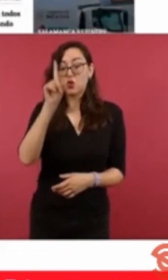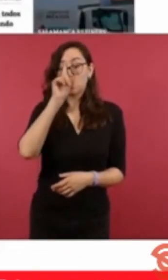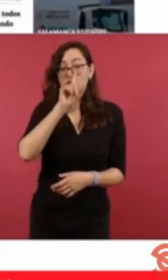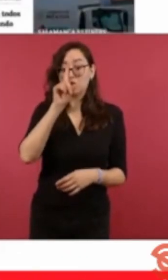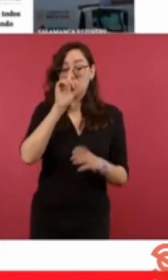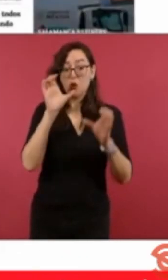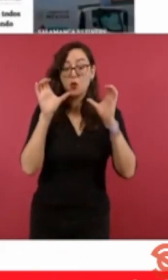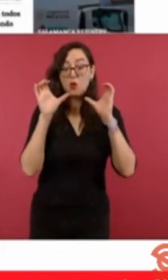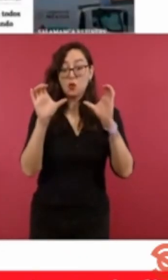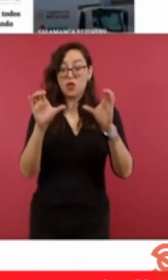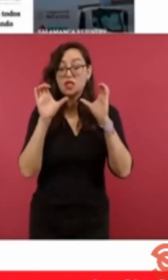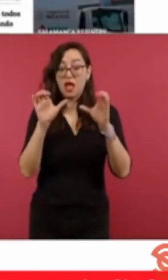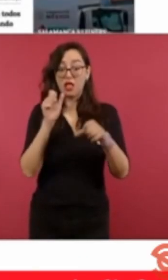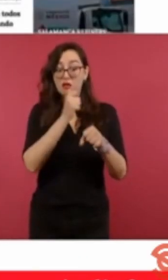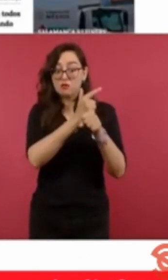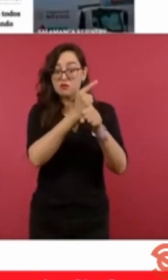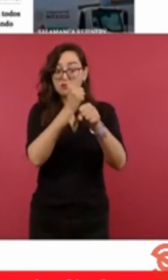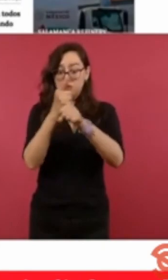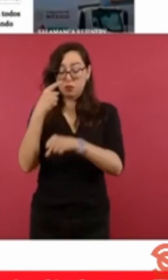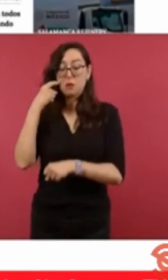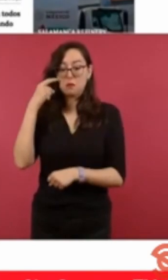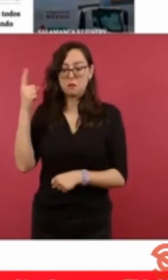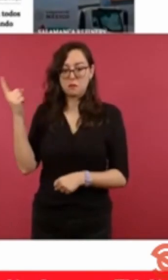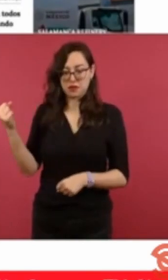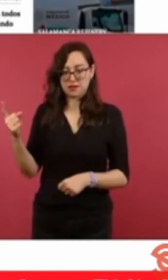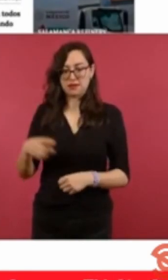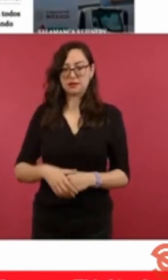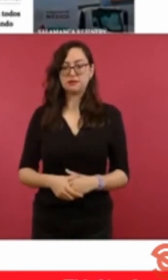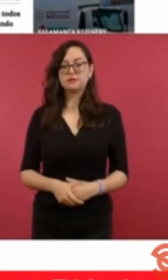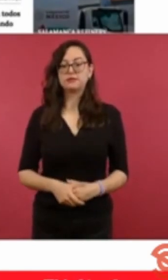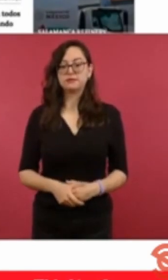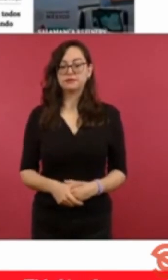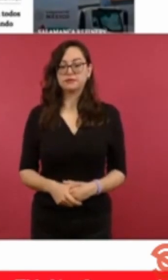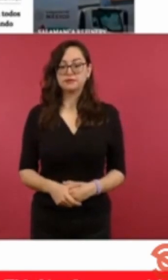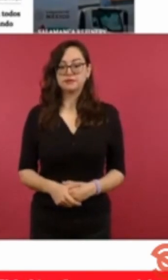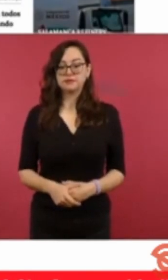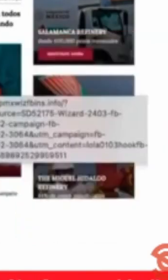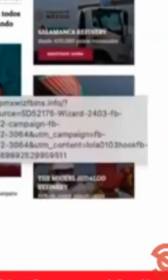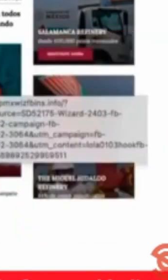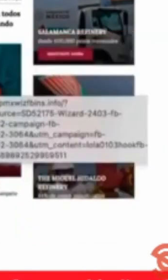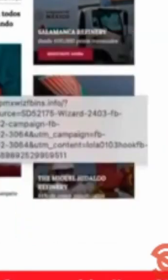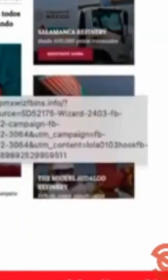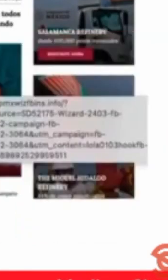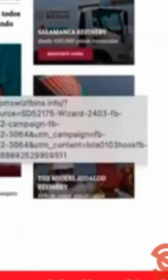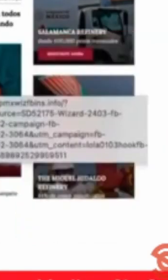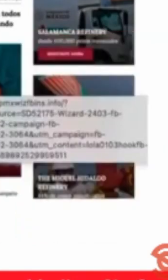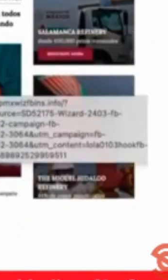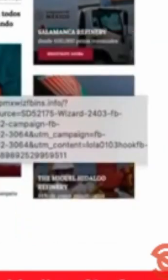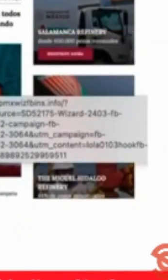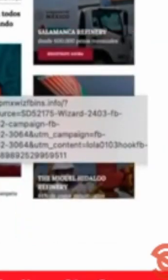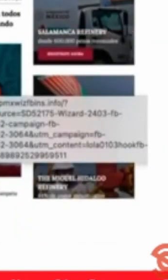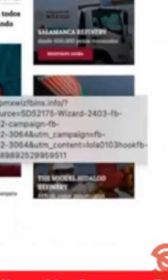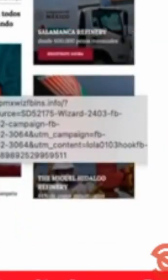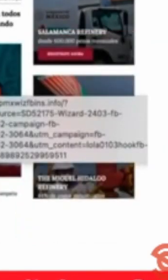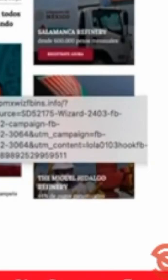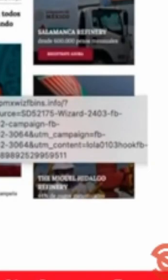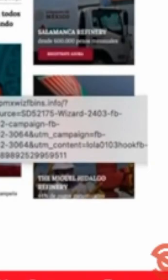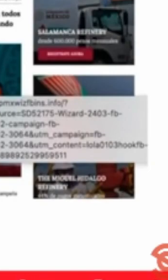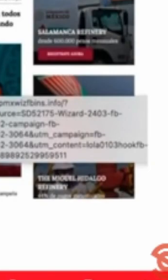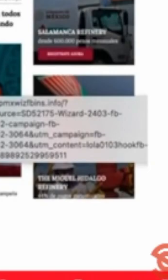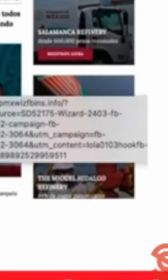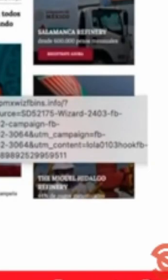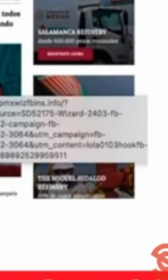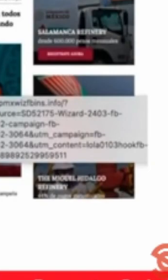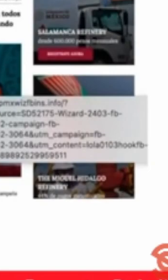recomendamos al pueblo de México y a todos los que están viendo esta conferencia es que se fijen en los dominios, en las páginas de internet, y